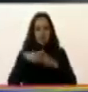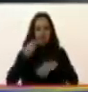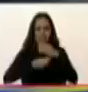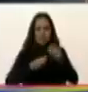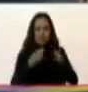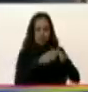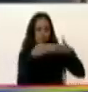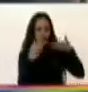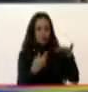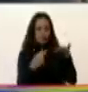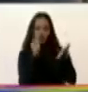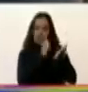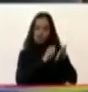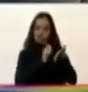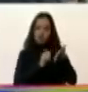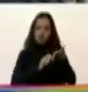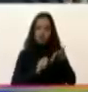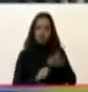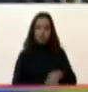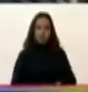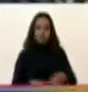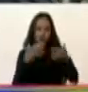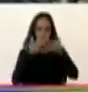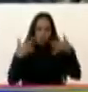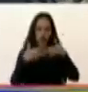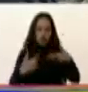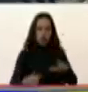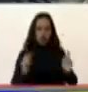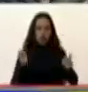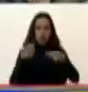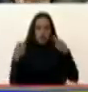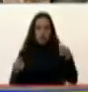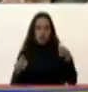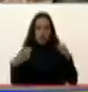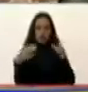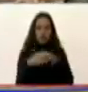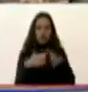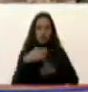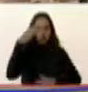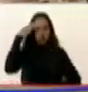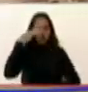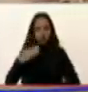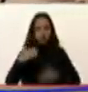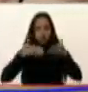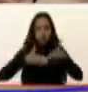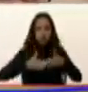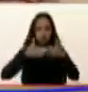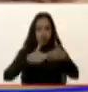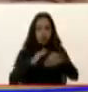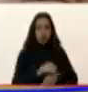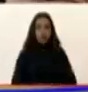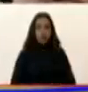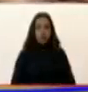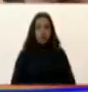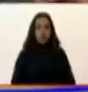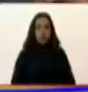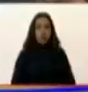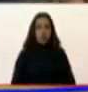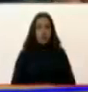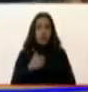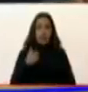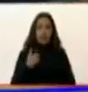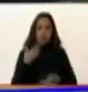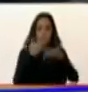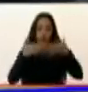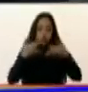un texto en la revista de los Marines. Este texto, El rostro cambiante de